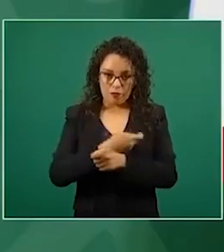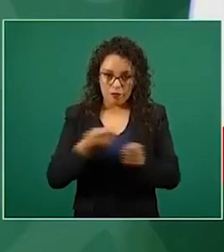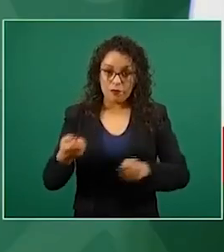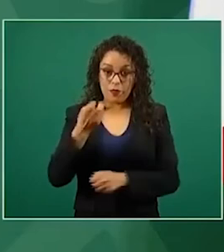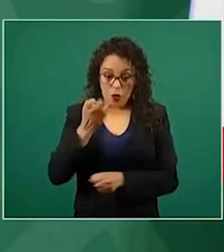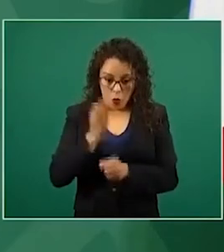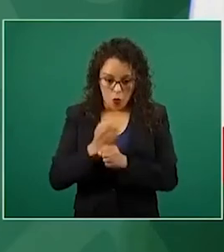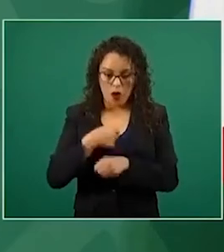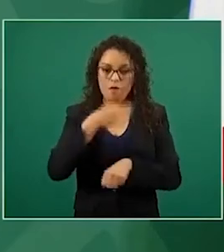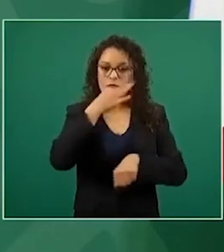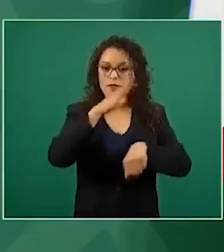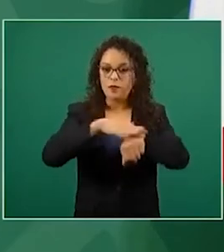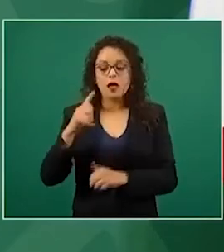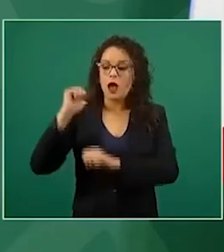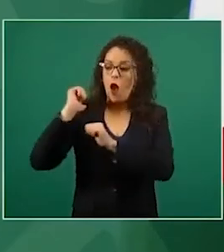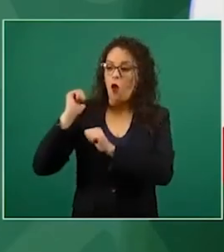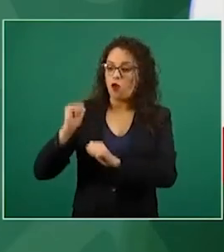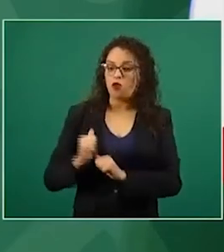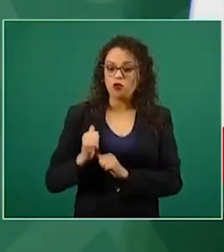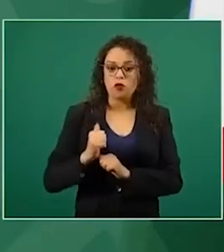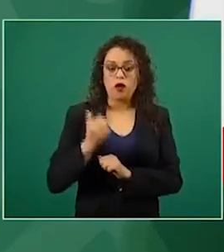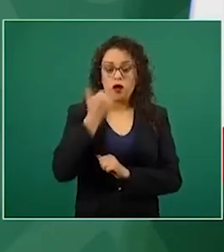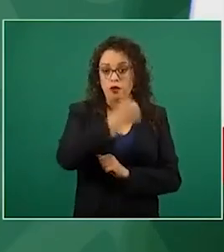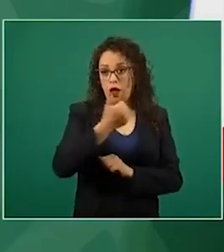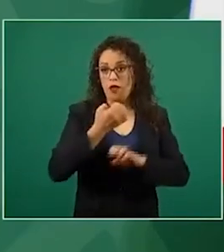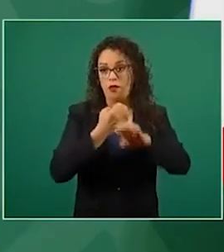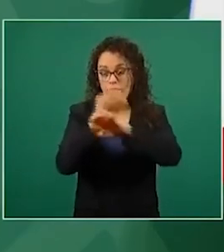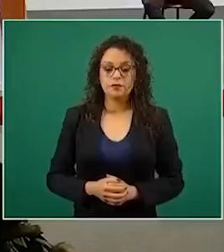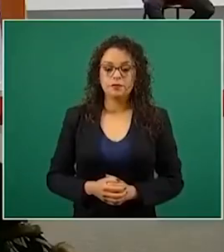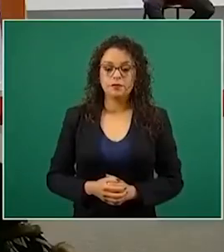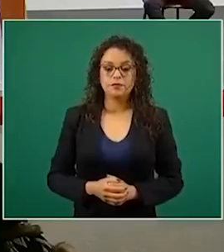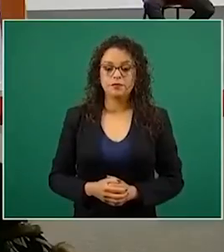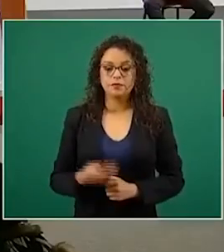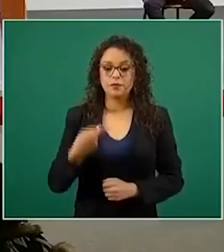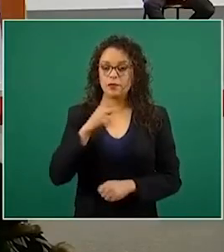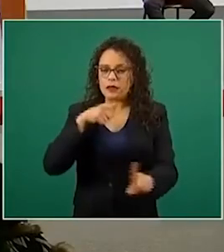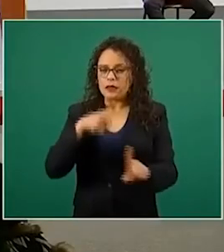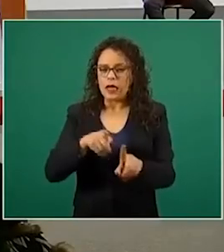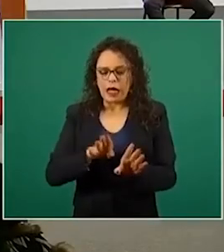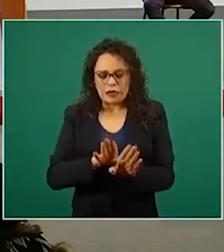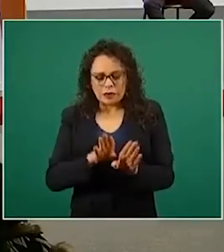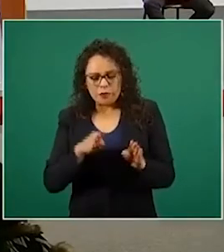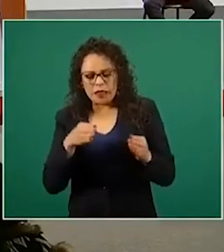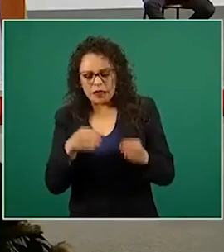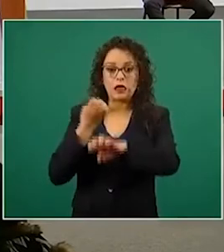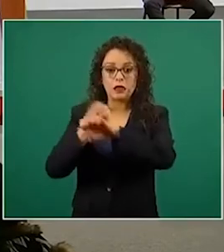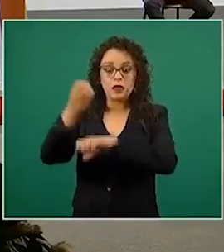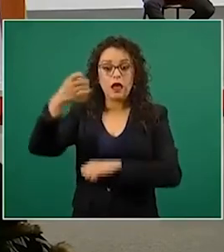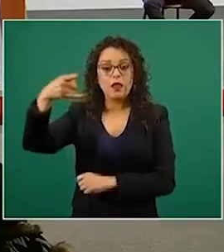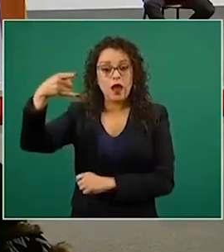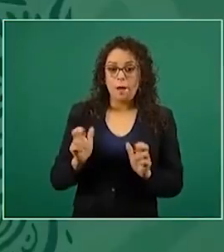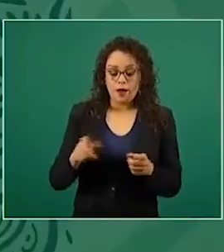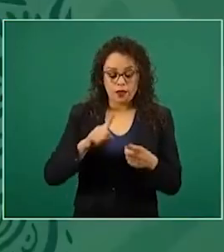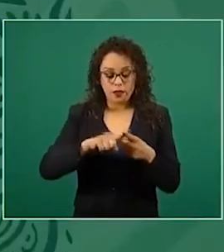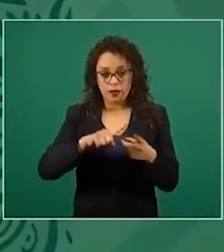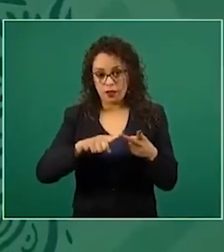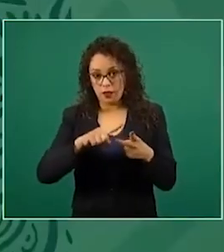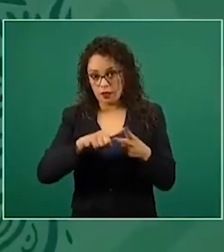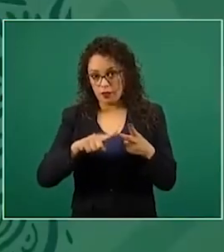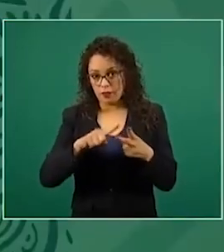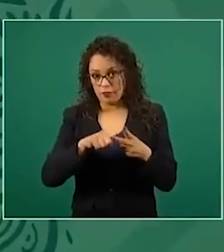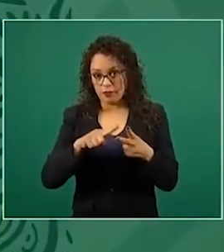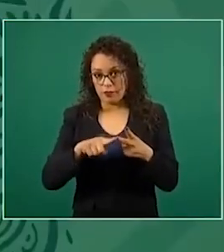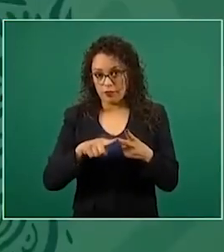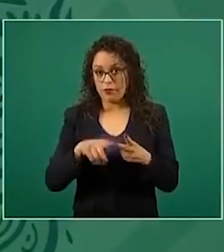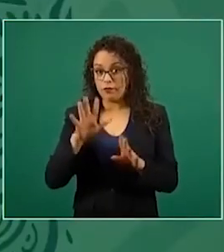a las autoridades estatales. En el caso muy específico de Campeche y de Chiapas, ahí ya llevan